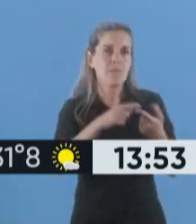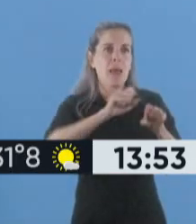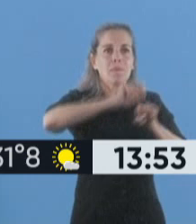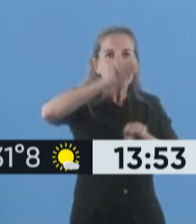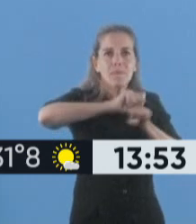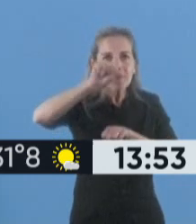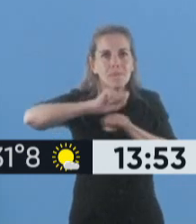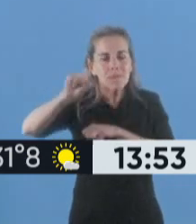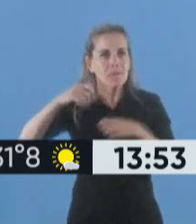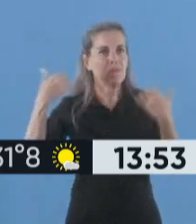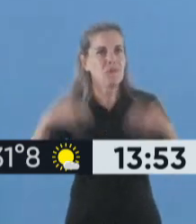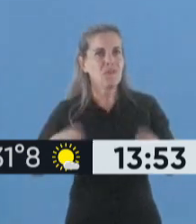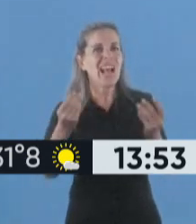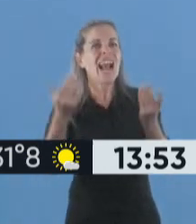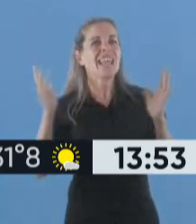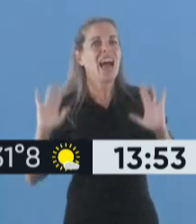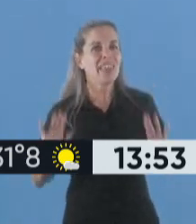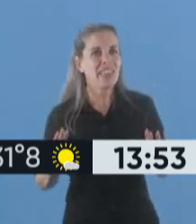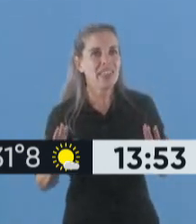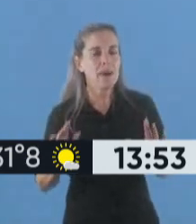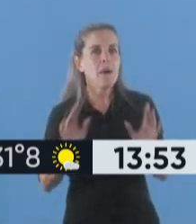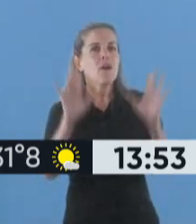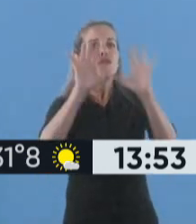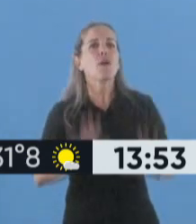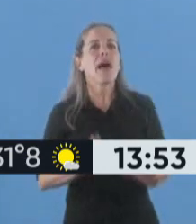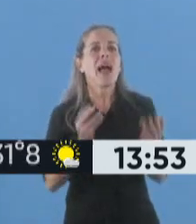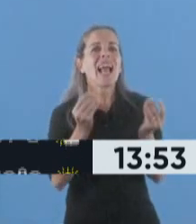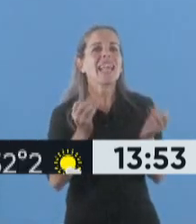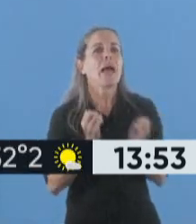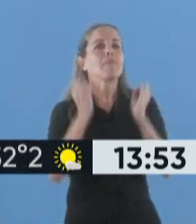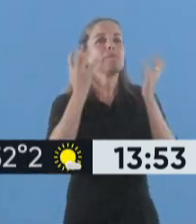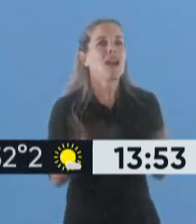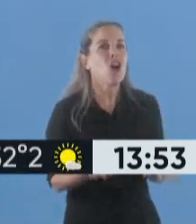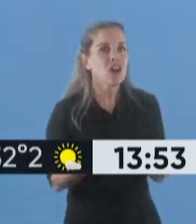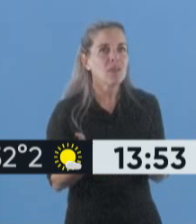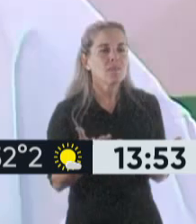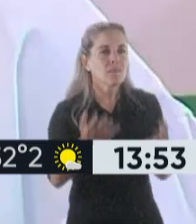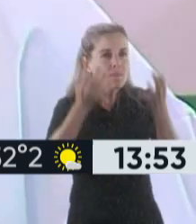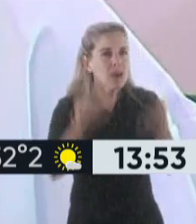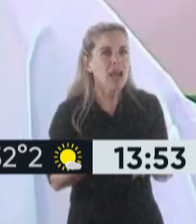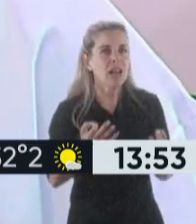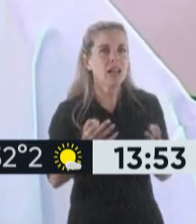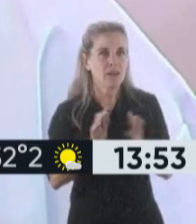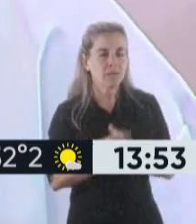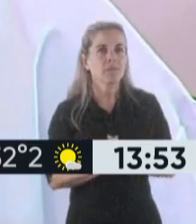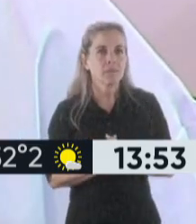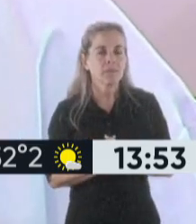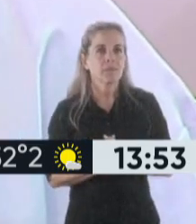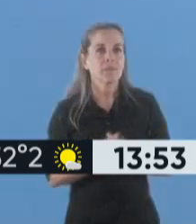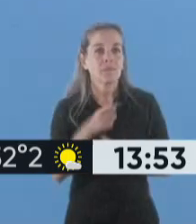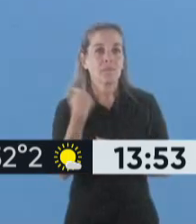mucho mejor calificada, mucho mejor preparada y mucho más reconocida. Nosotros hemos